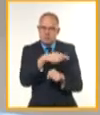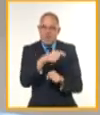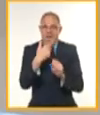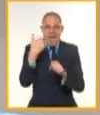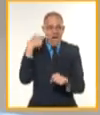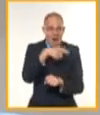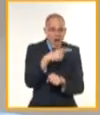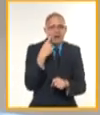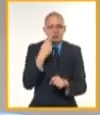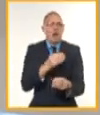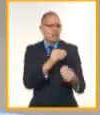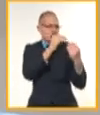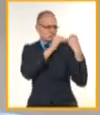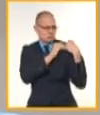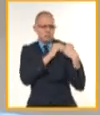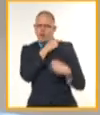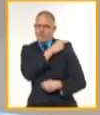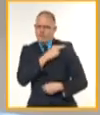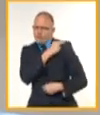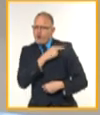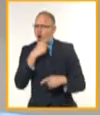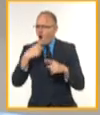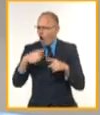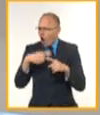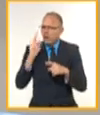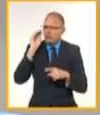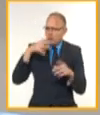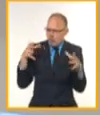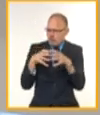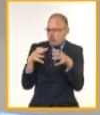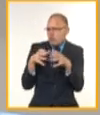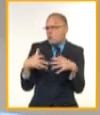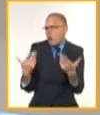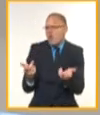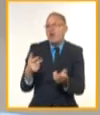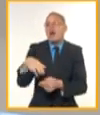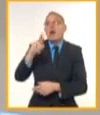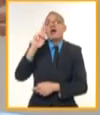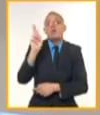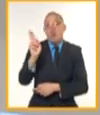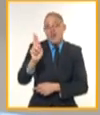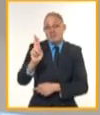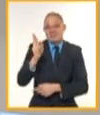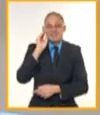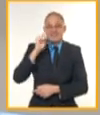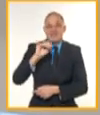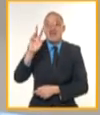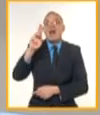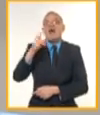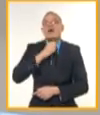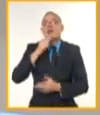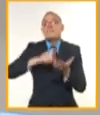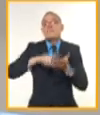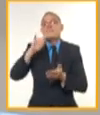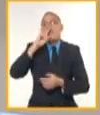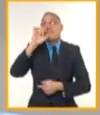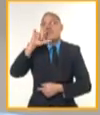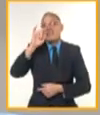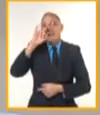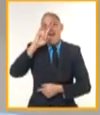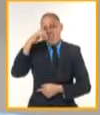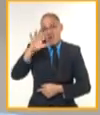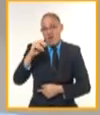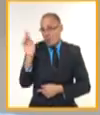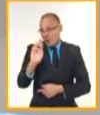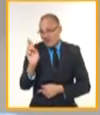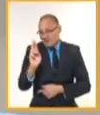en el Partido Republicano, lo que da una idea que esto va más allá de demócratas republicanos. No es eso sencillamente lo que le